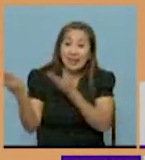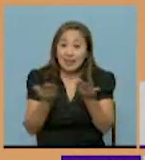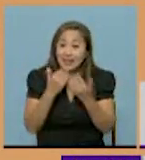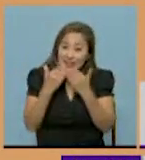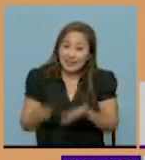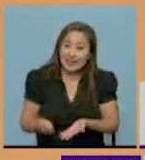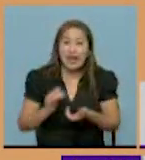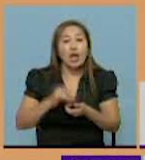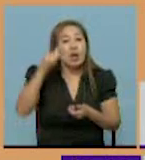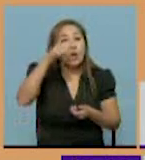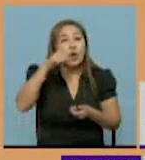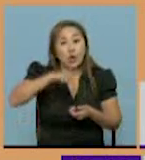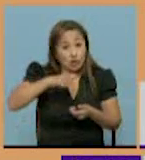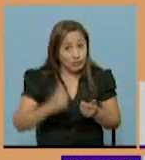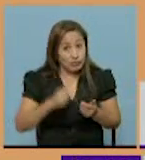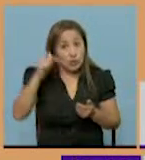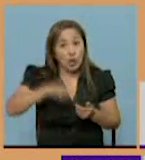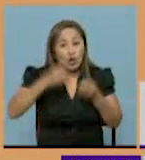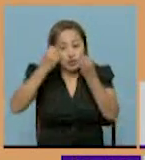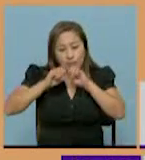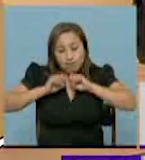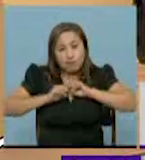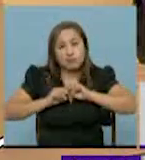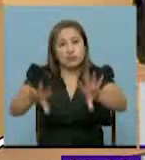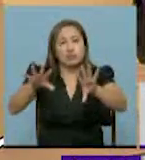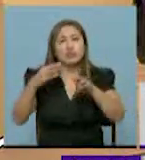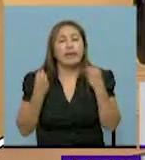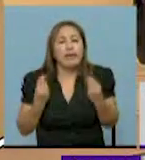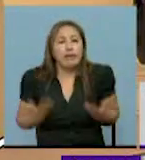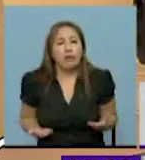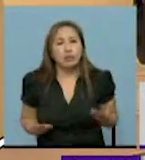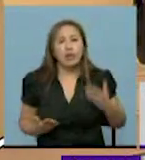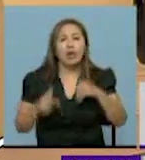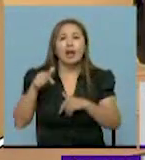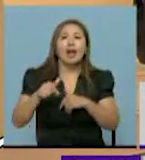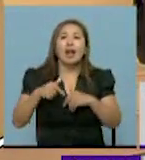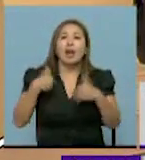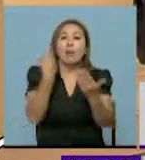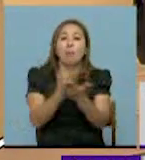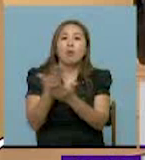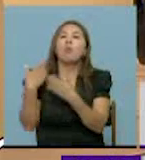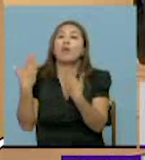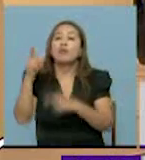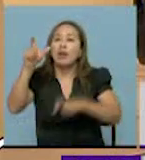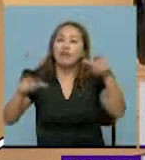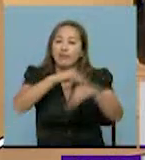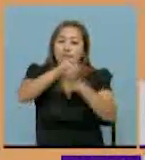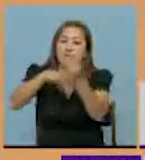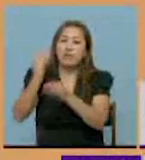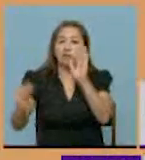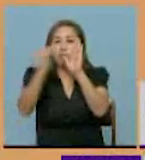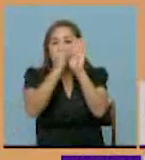invitación para... Sí. Hoy se ha lanzado ya el concurso para anotarse para un lote fiscal,